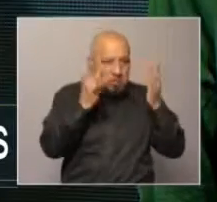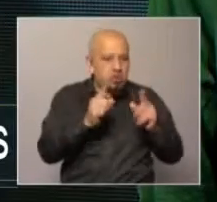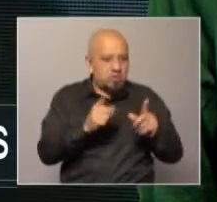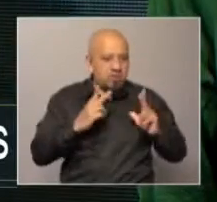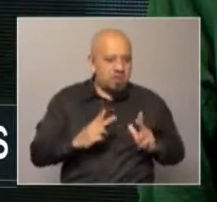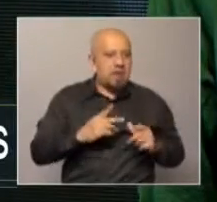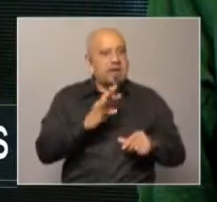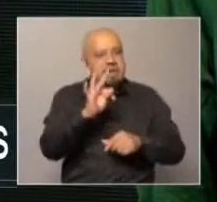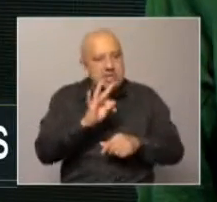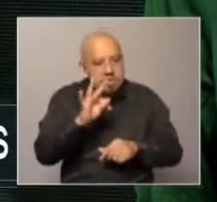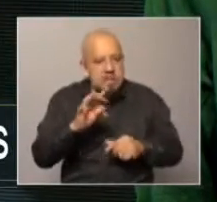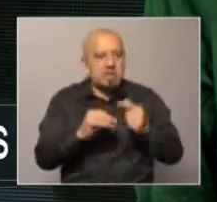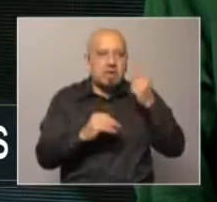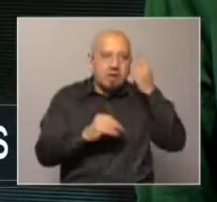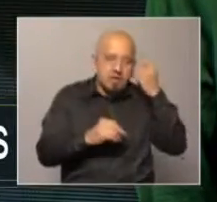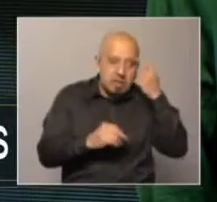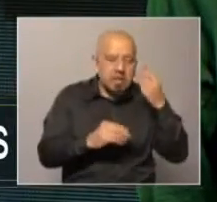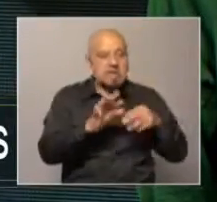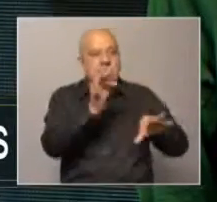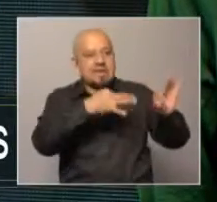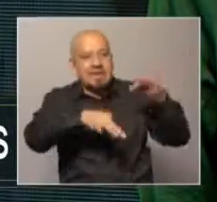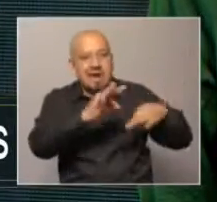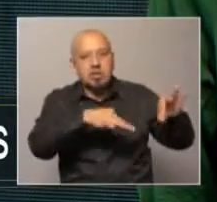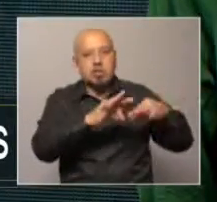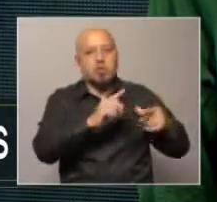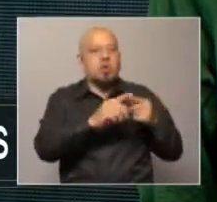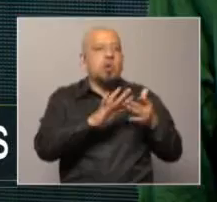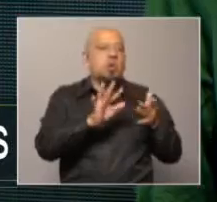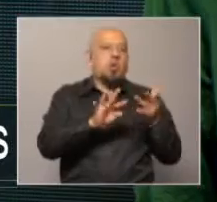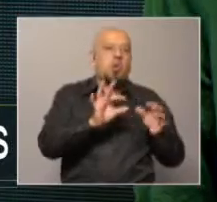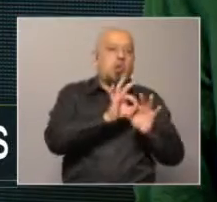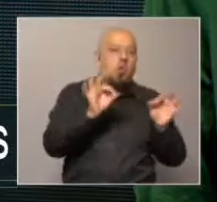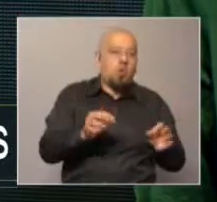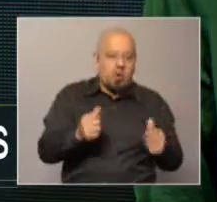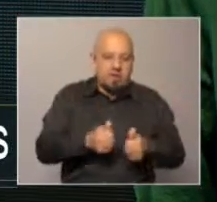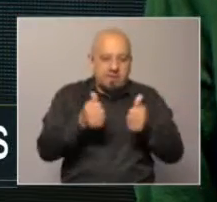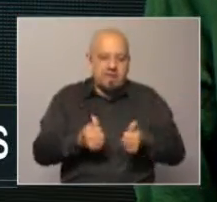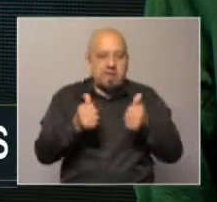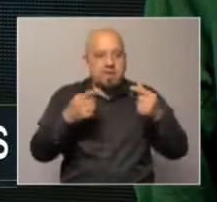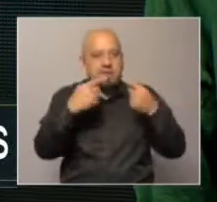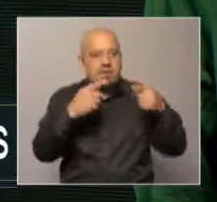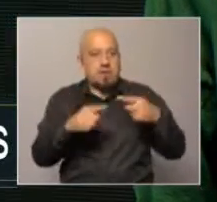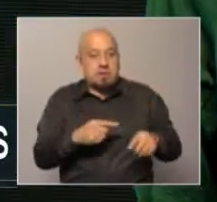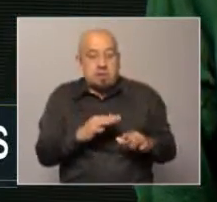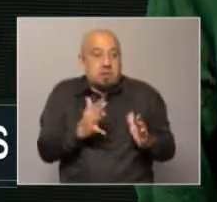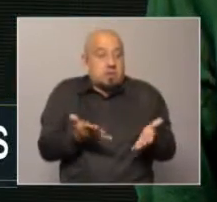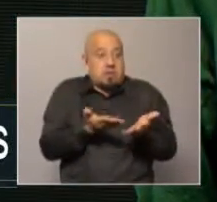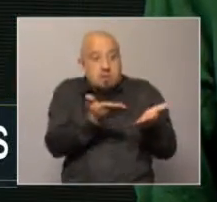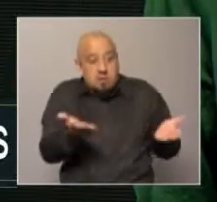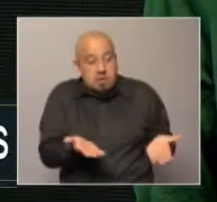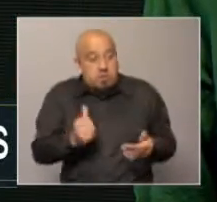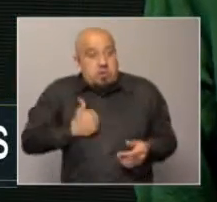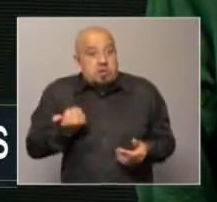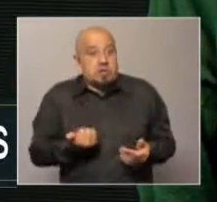Talleres, experiencias teatrales, por ejemplo, o distintas actividades que llenan, tienen que llenar el cotidiano para que no